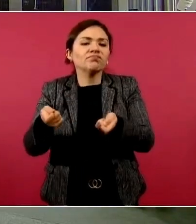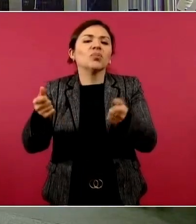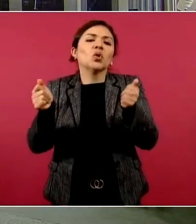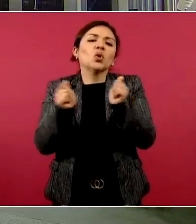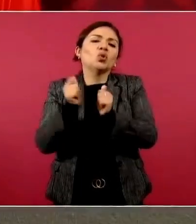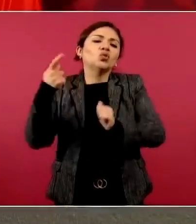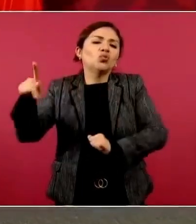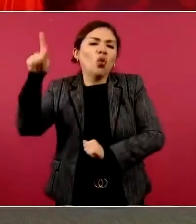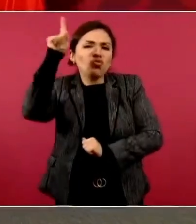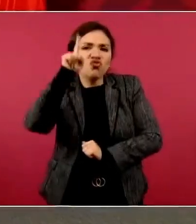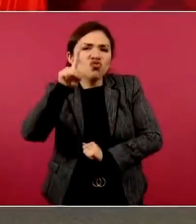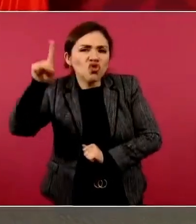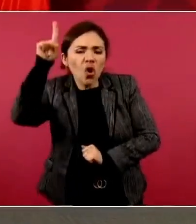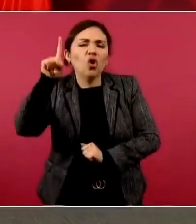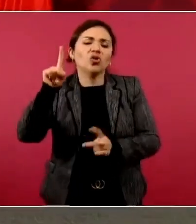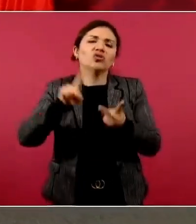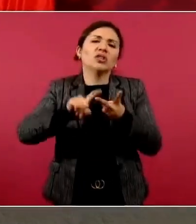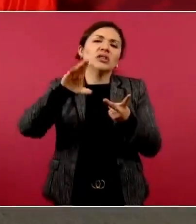teológica, civil,